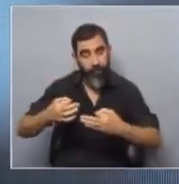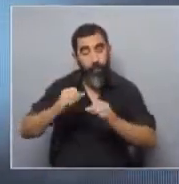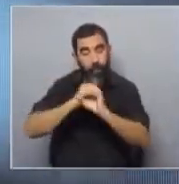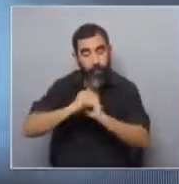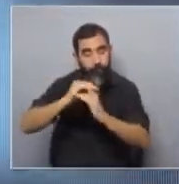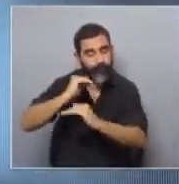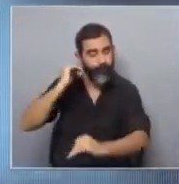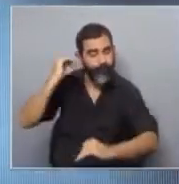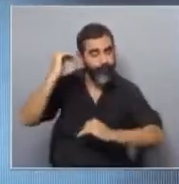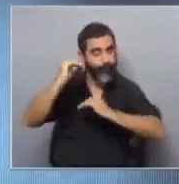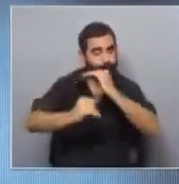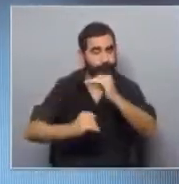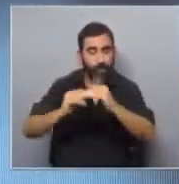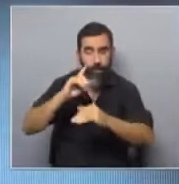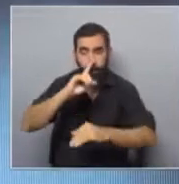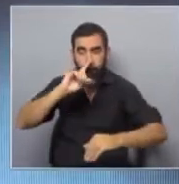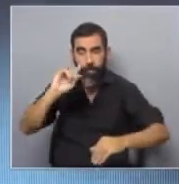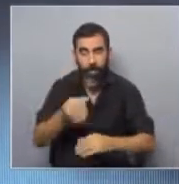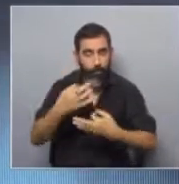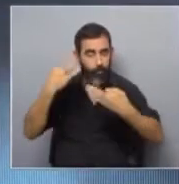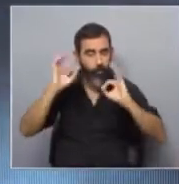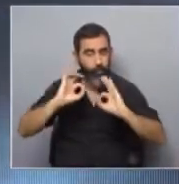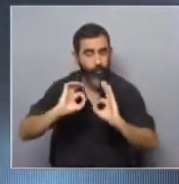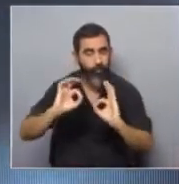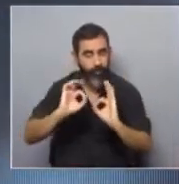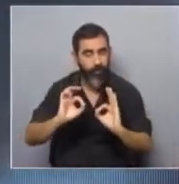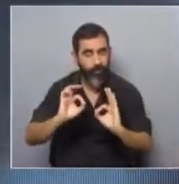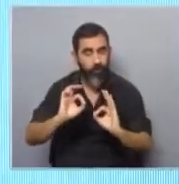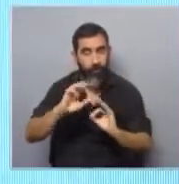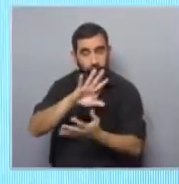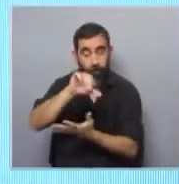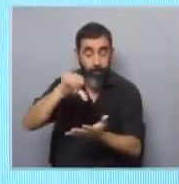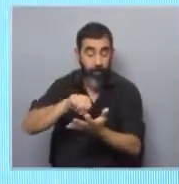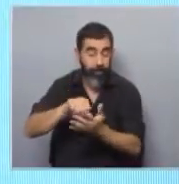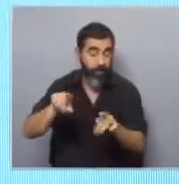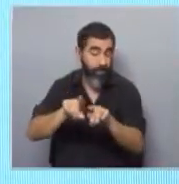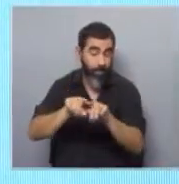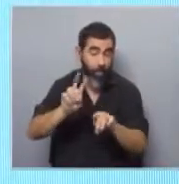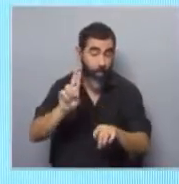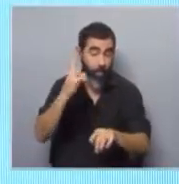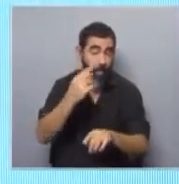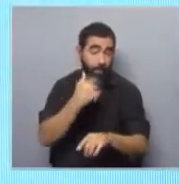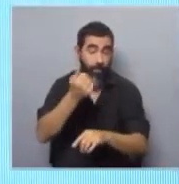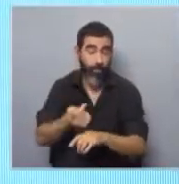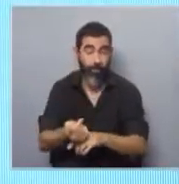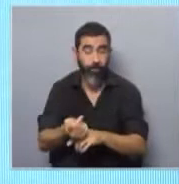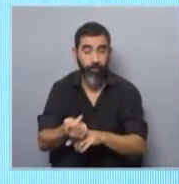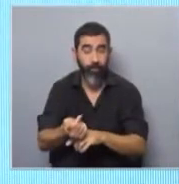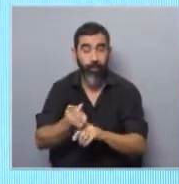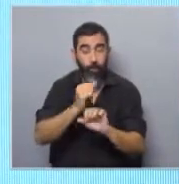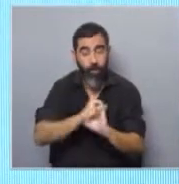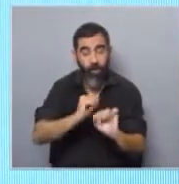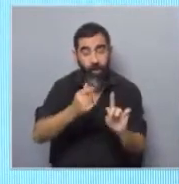madurar con la rapidez suficiente como para que países como nosotros podamos